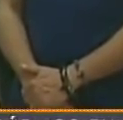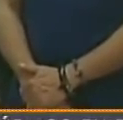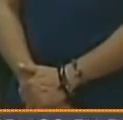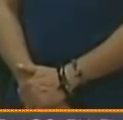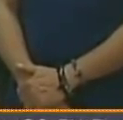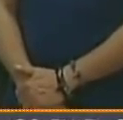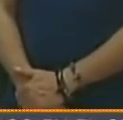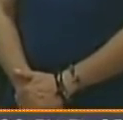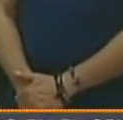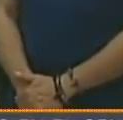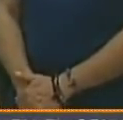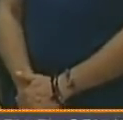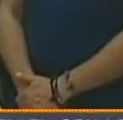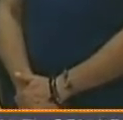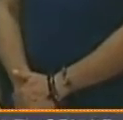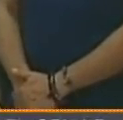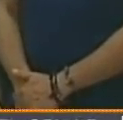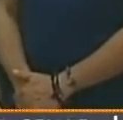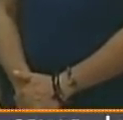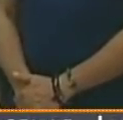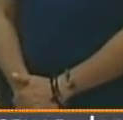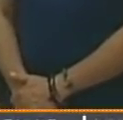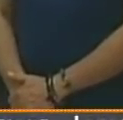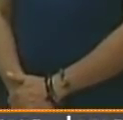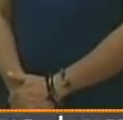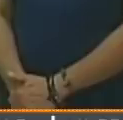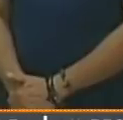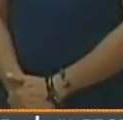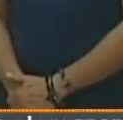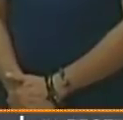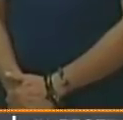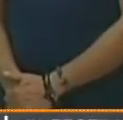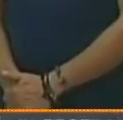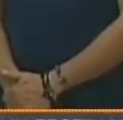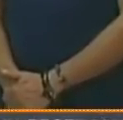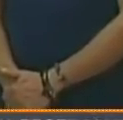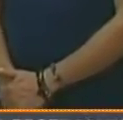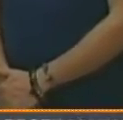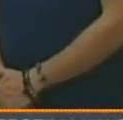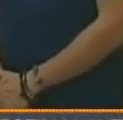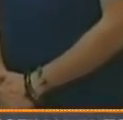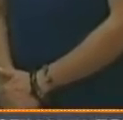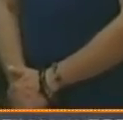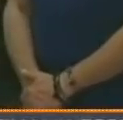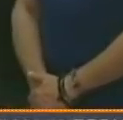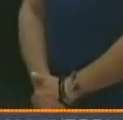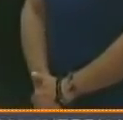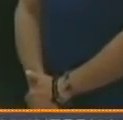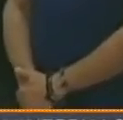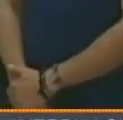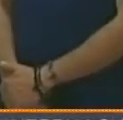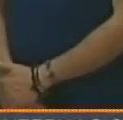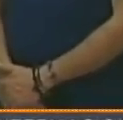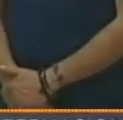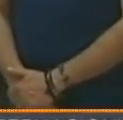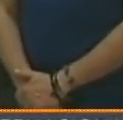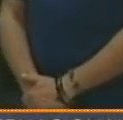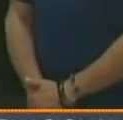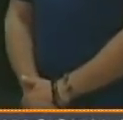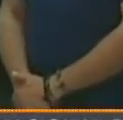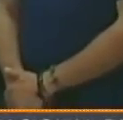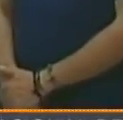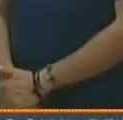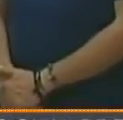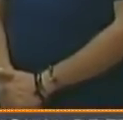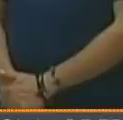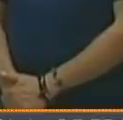tiene una sala de parto que es una innovación, una sala de parto natural, una piscina para el